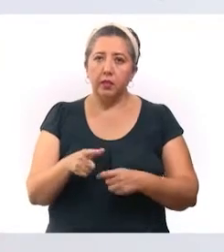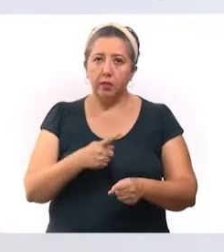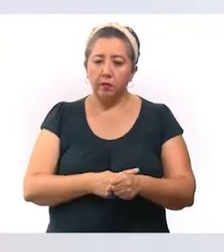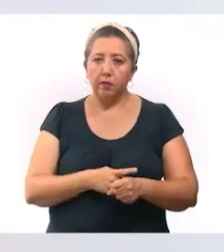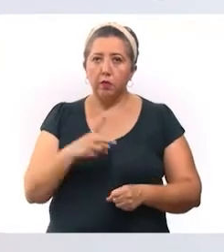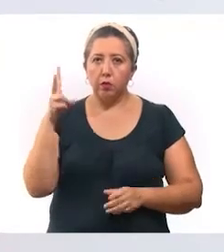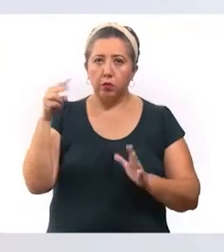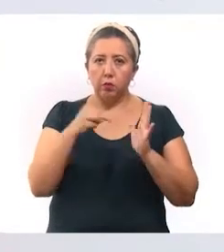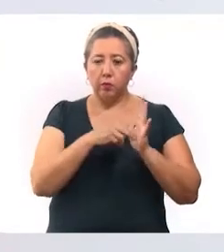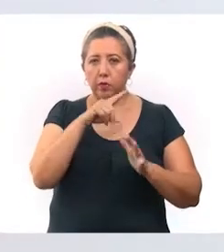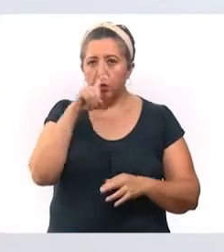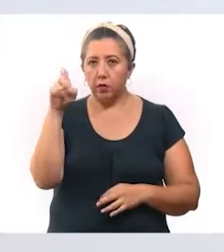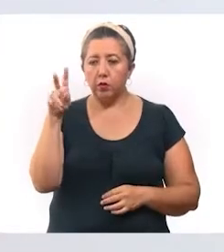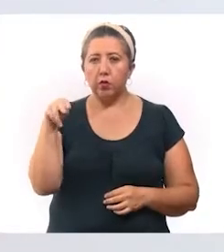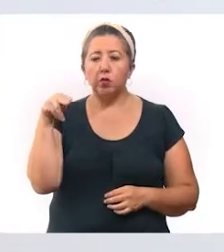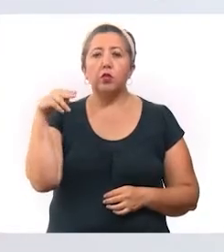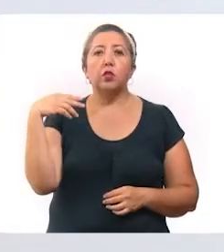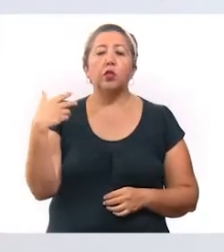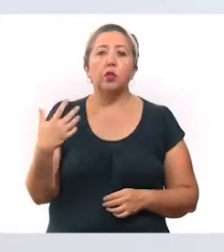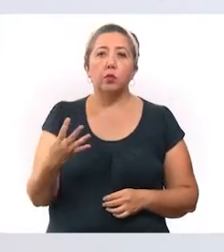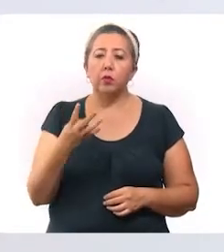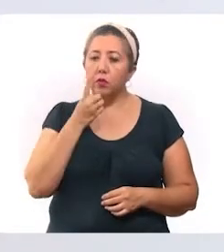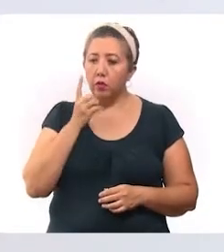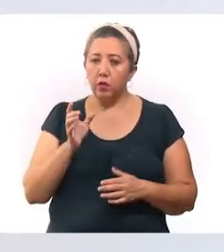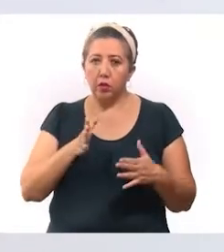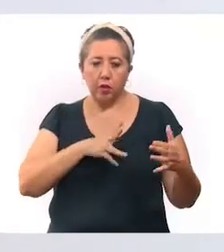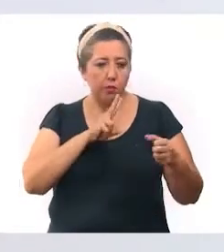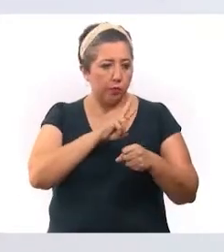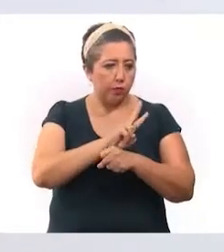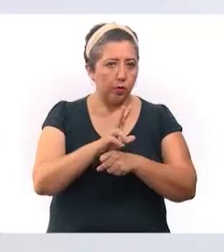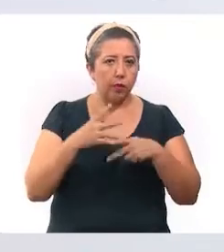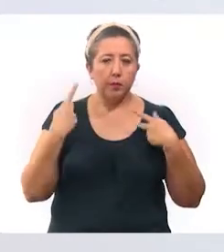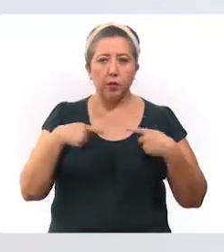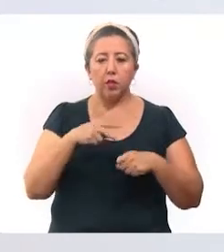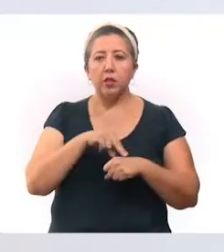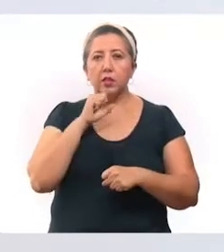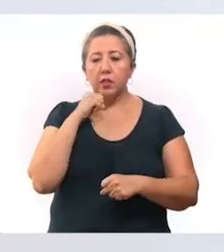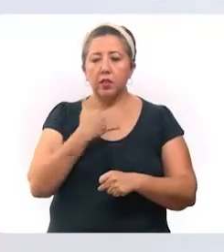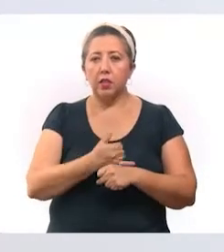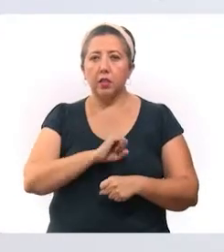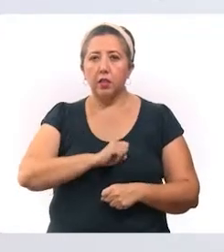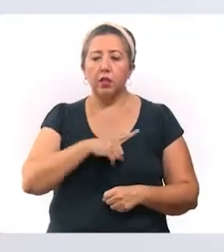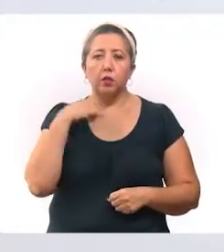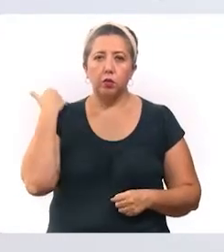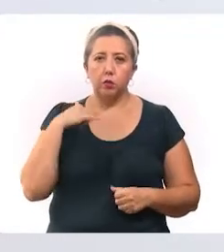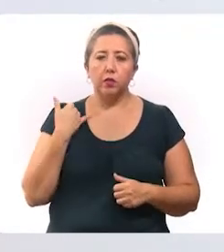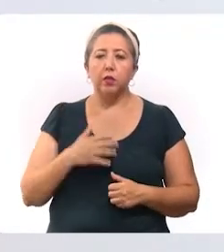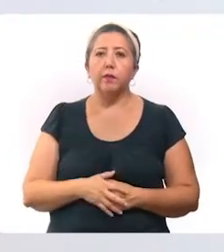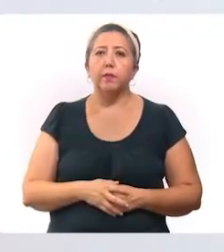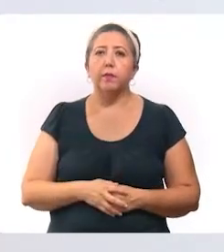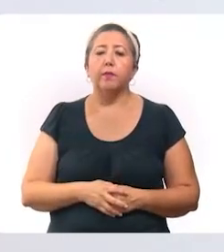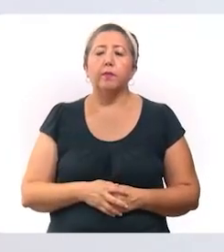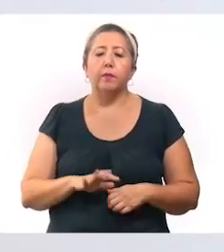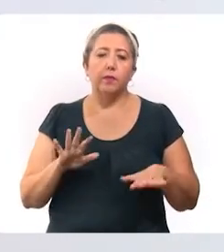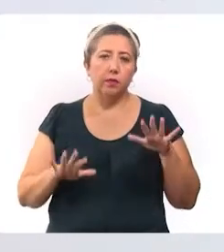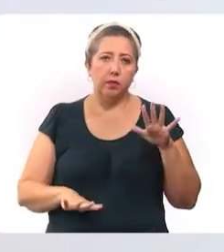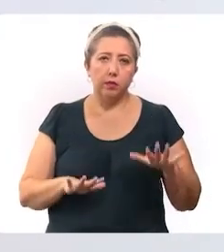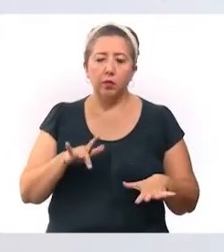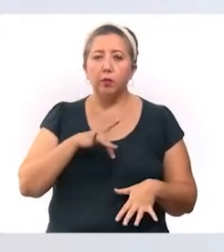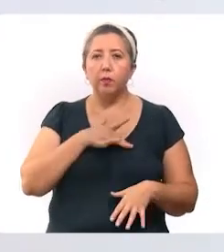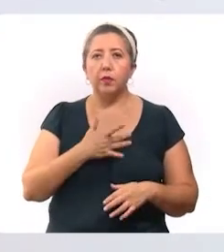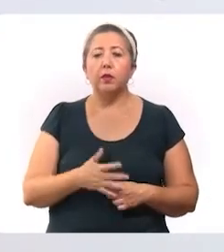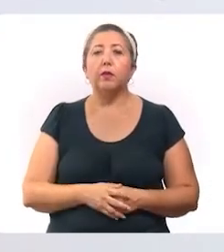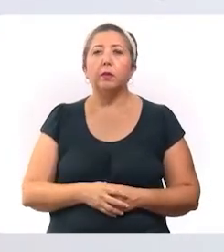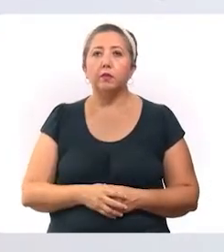casos activos, 2.184 están estables, aislados y monitoreados por personal médico de la Secretaría de Salud de Yucatán.